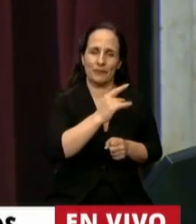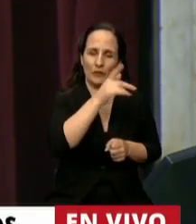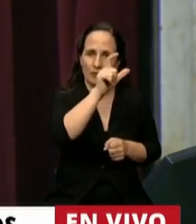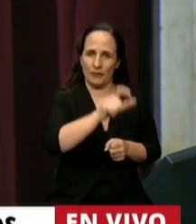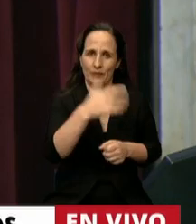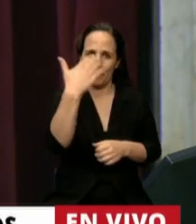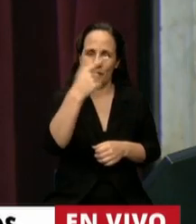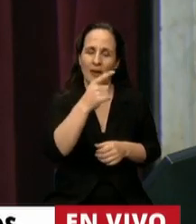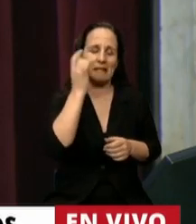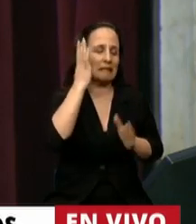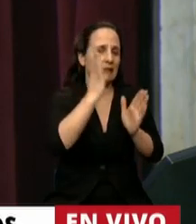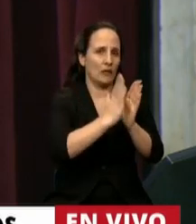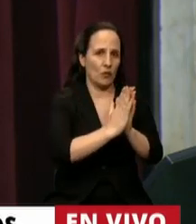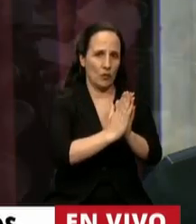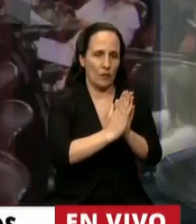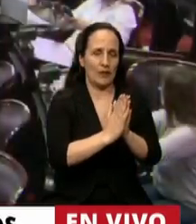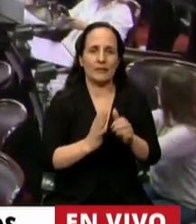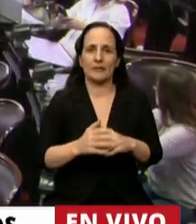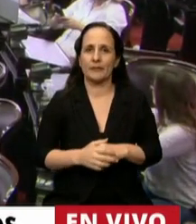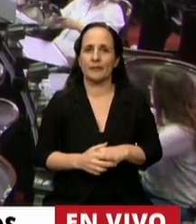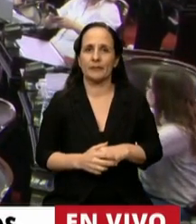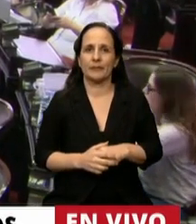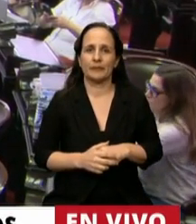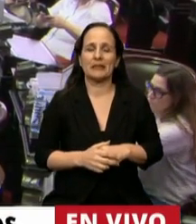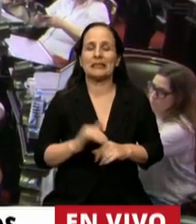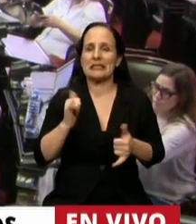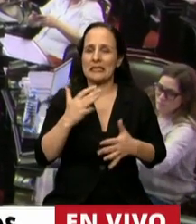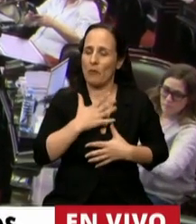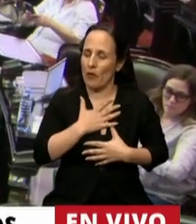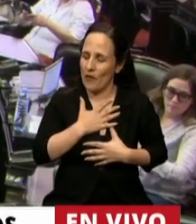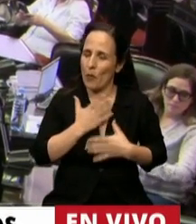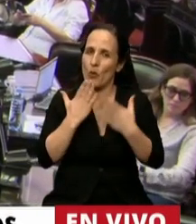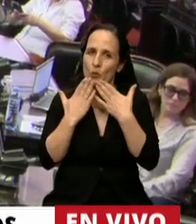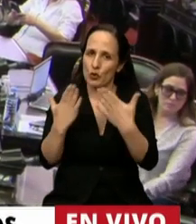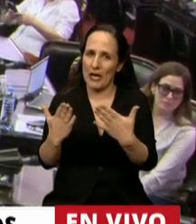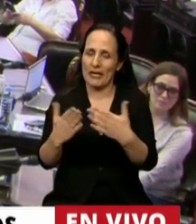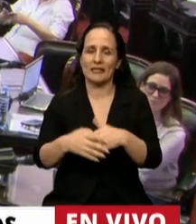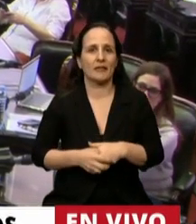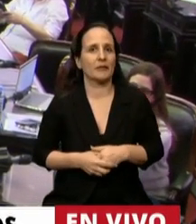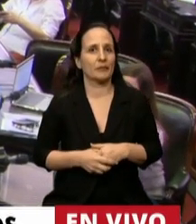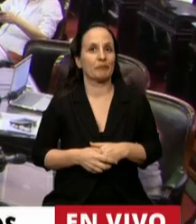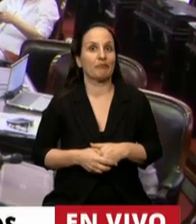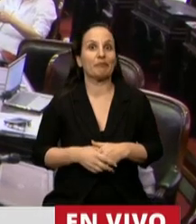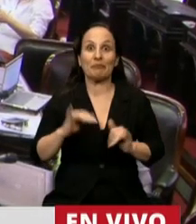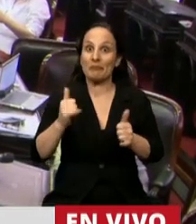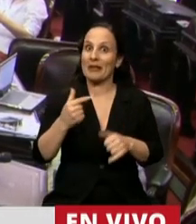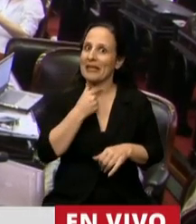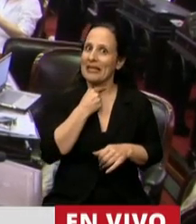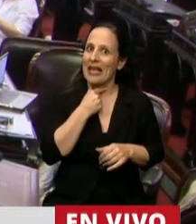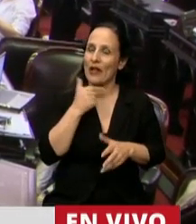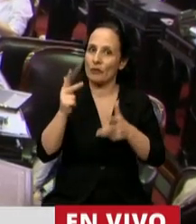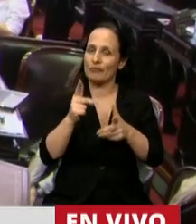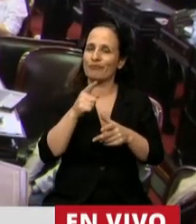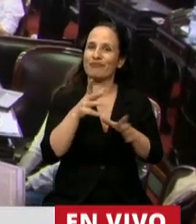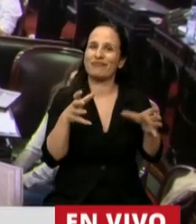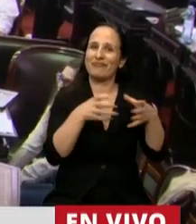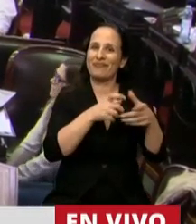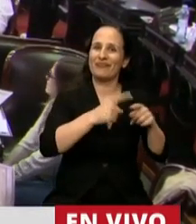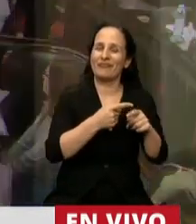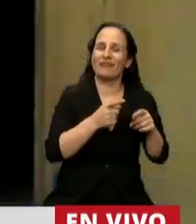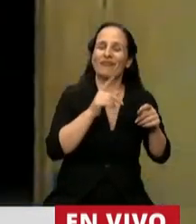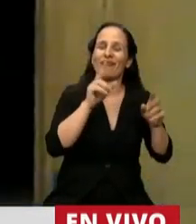palabra. Le pido disculpas. Por favor, muchas gracias. Sí, quisiera aclarar que el interbloque de Juntos por el